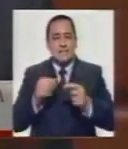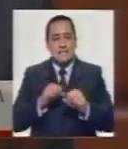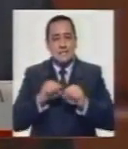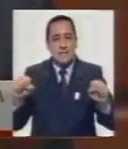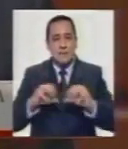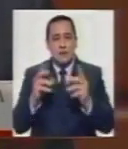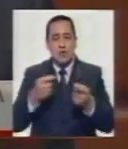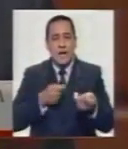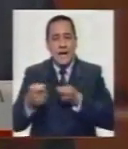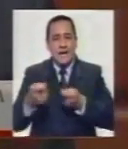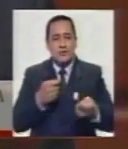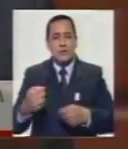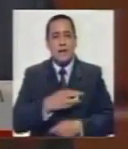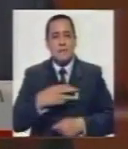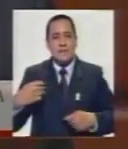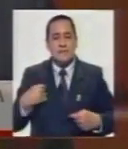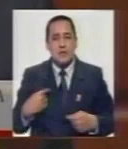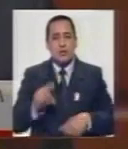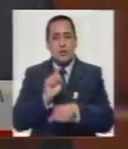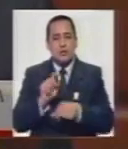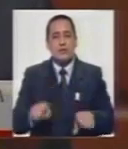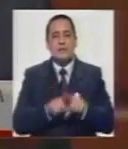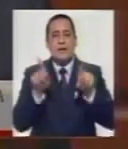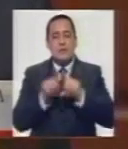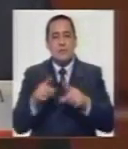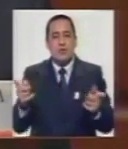de gestión del Ministerio de Educación